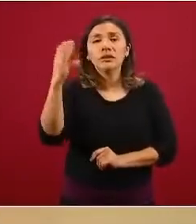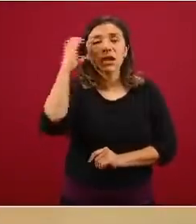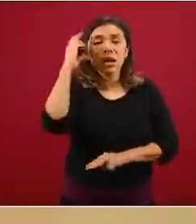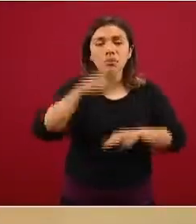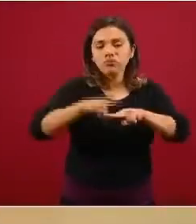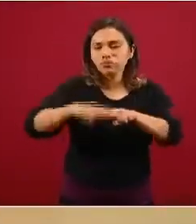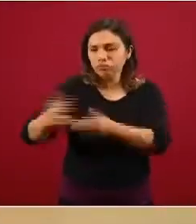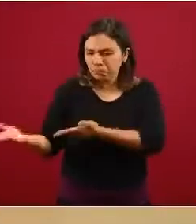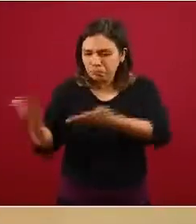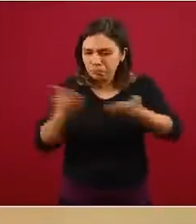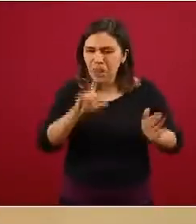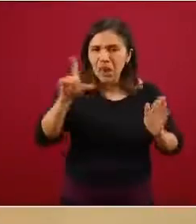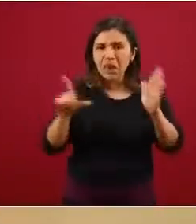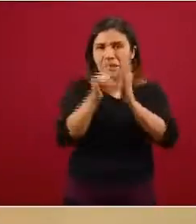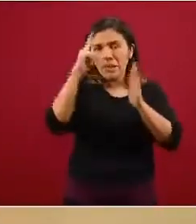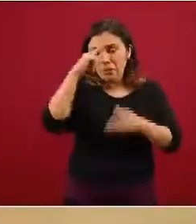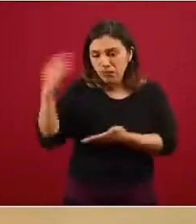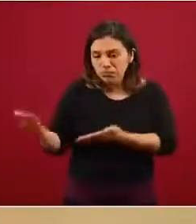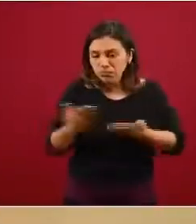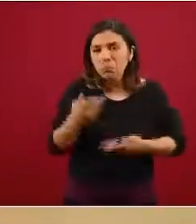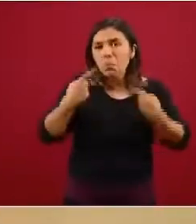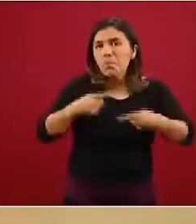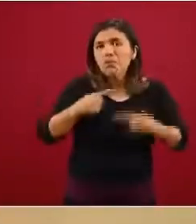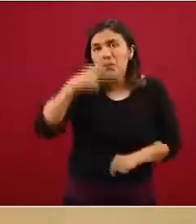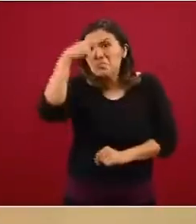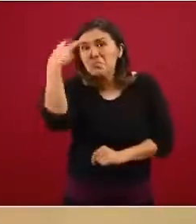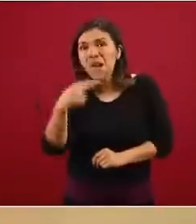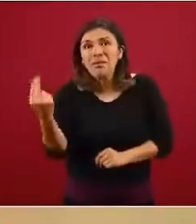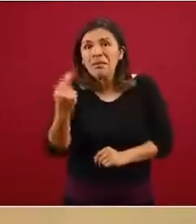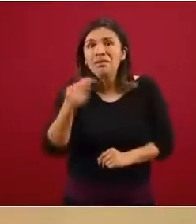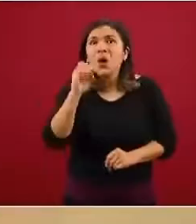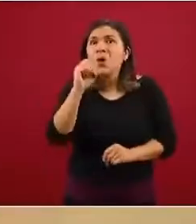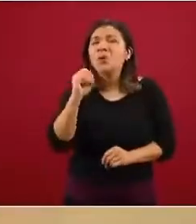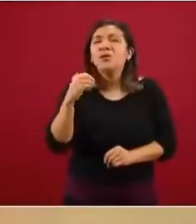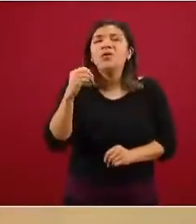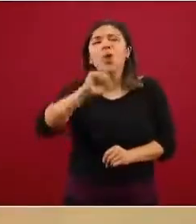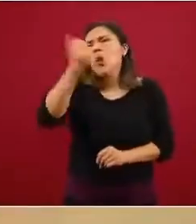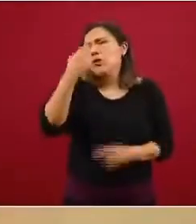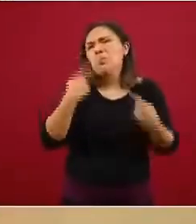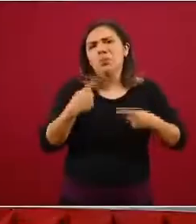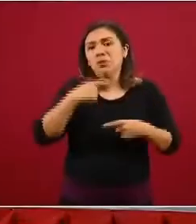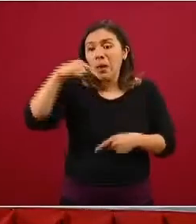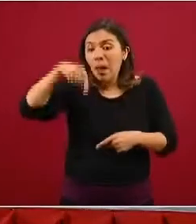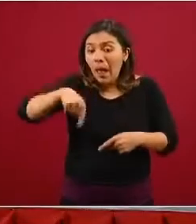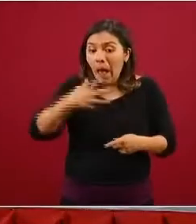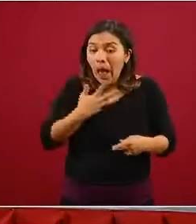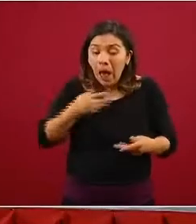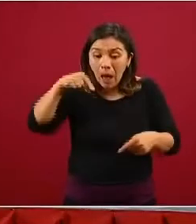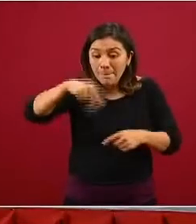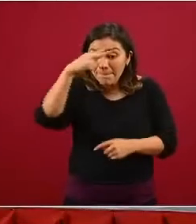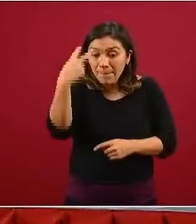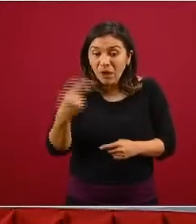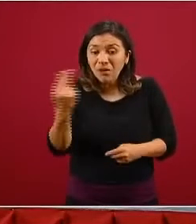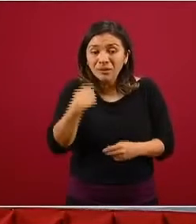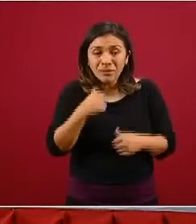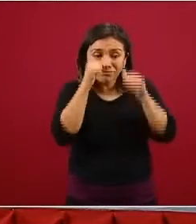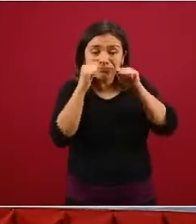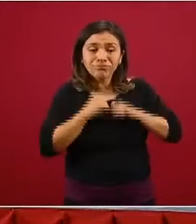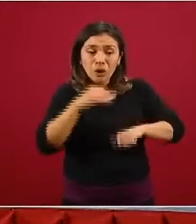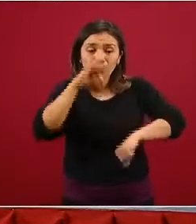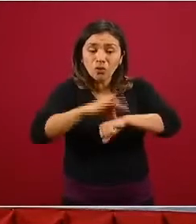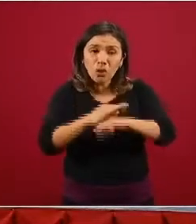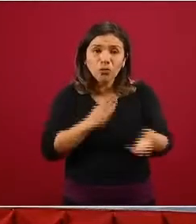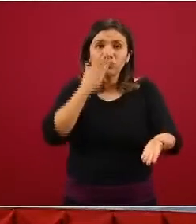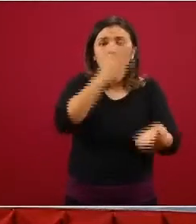19.473 listas para recibir a cualquier mexicano o mexicana o cualquier persona en el territorio nacional que requiera de atención por